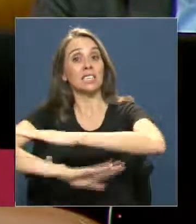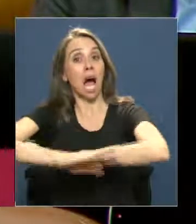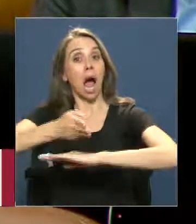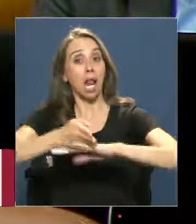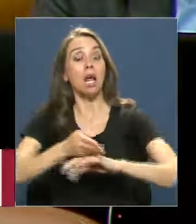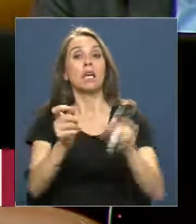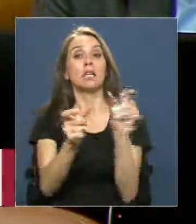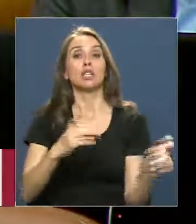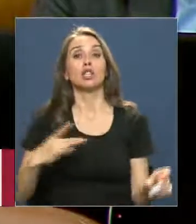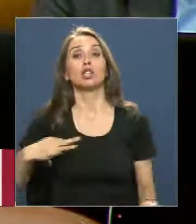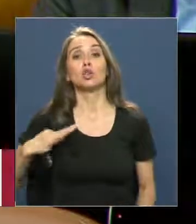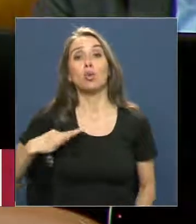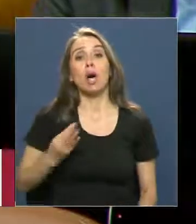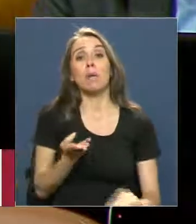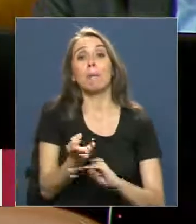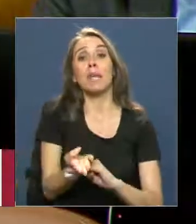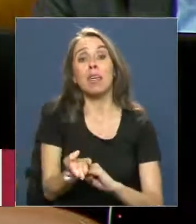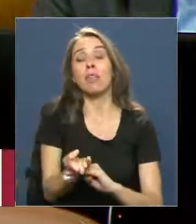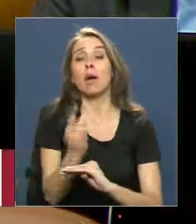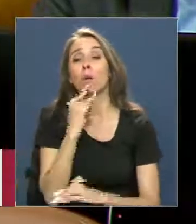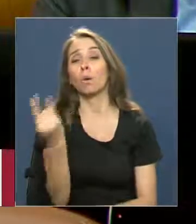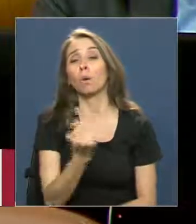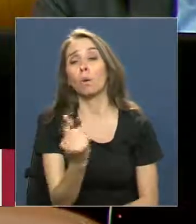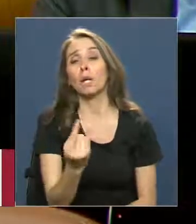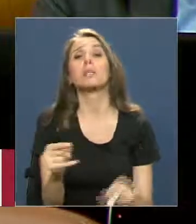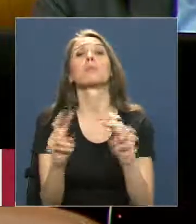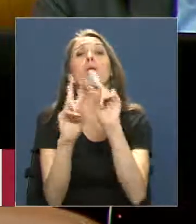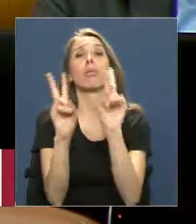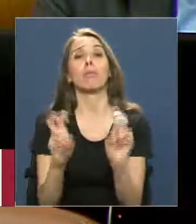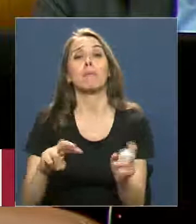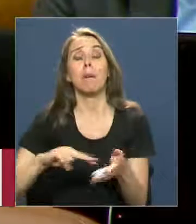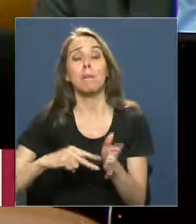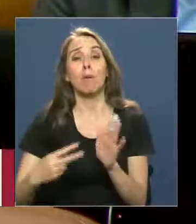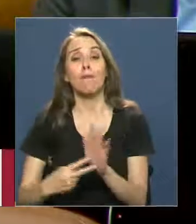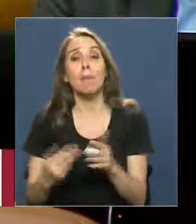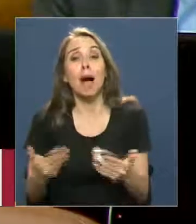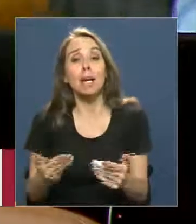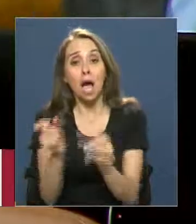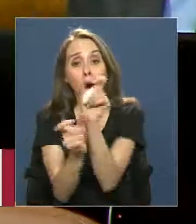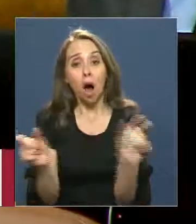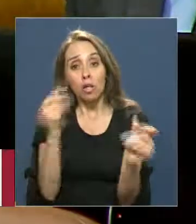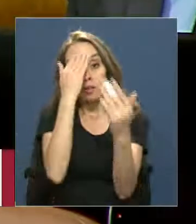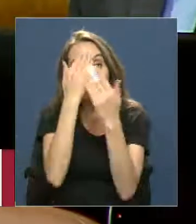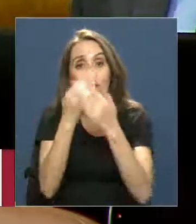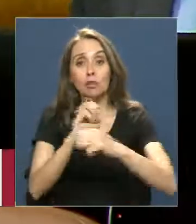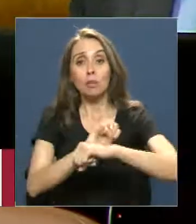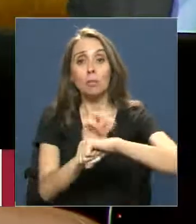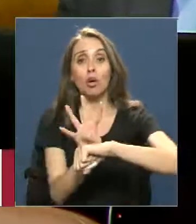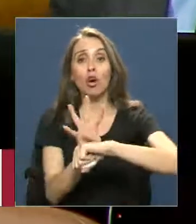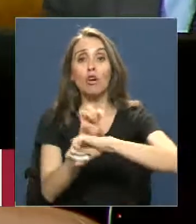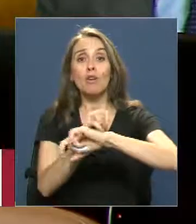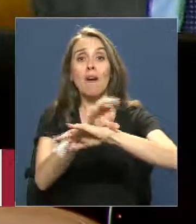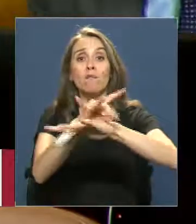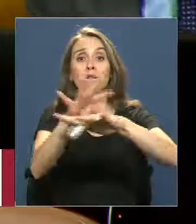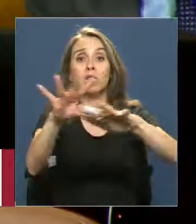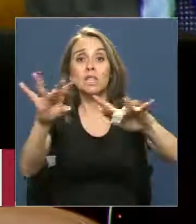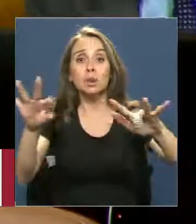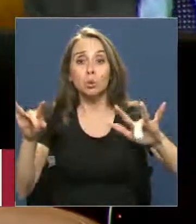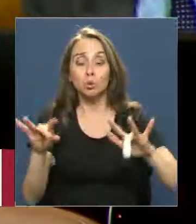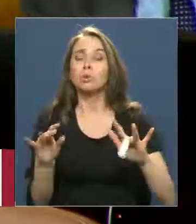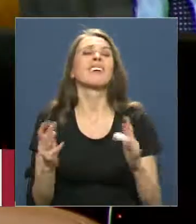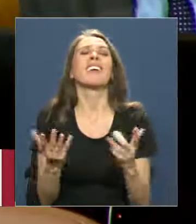pidiendo justamente con respecto a los problemas que enfrenta por el coronavirus. Y tiene que ver